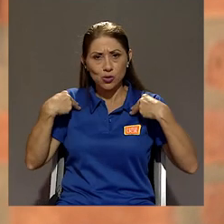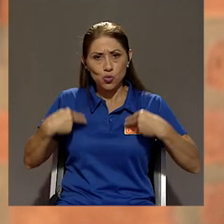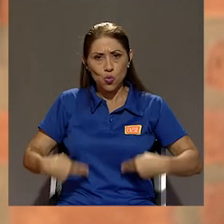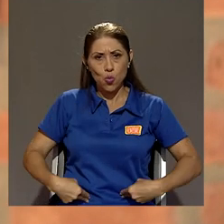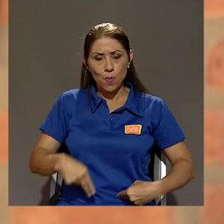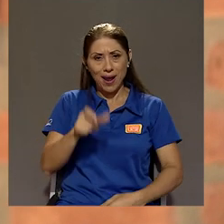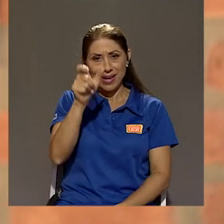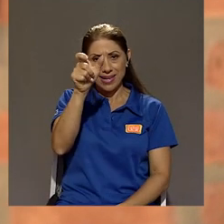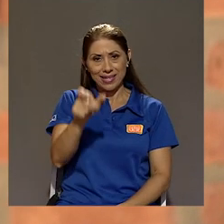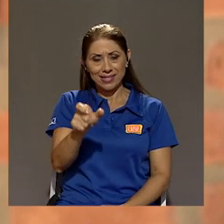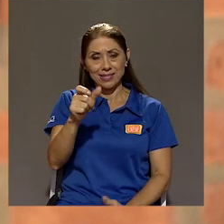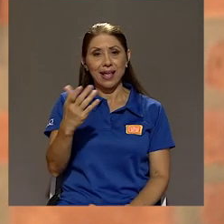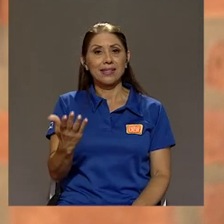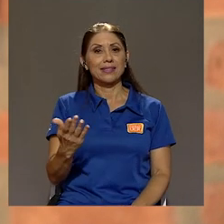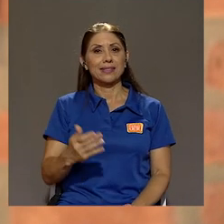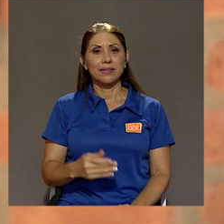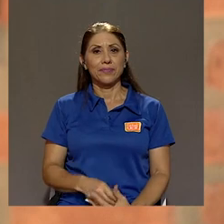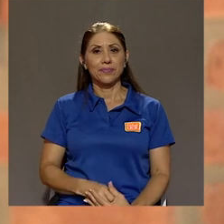humanistas